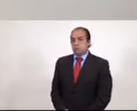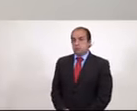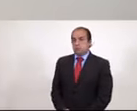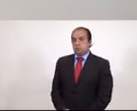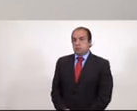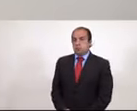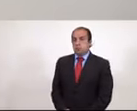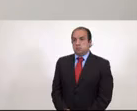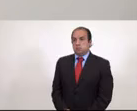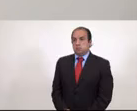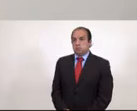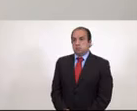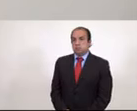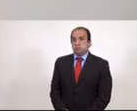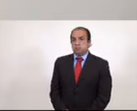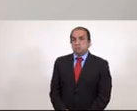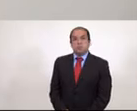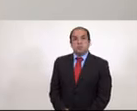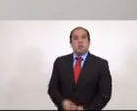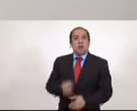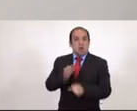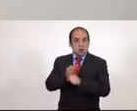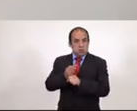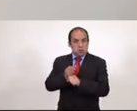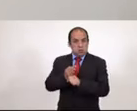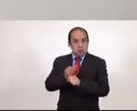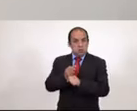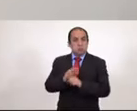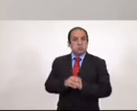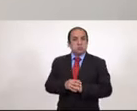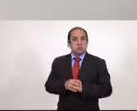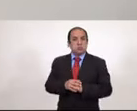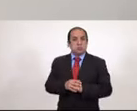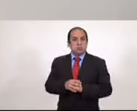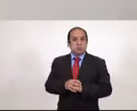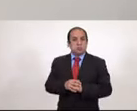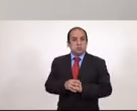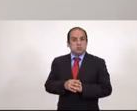La respuesta es, Iván, que en este momento estamos haciendo